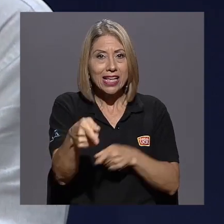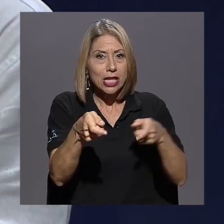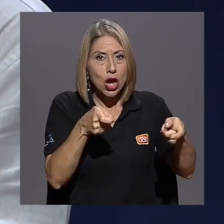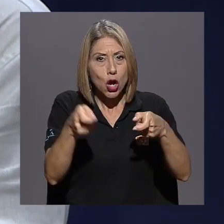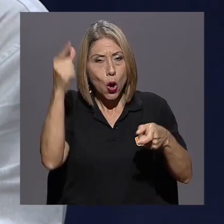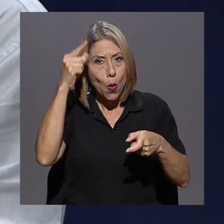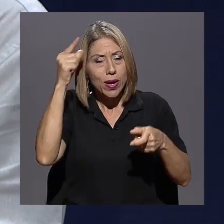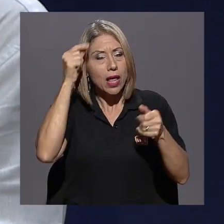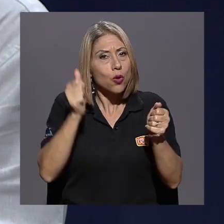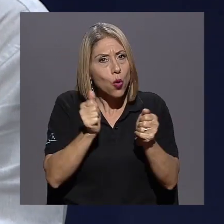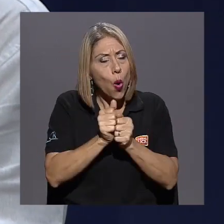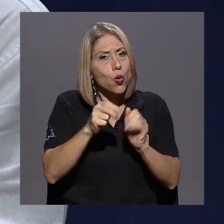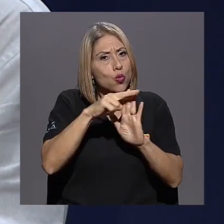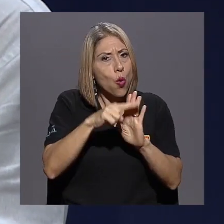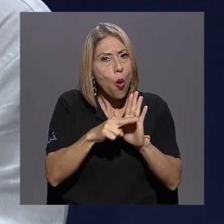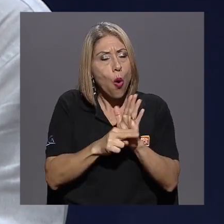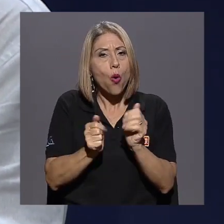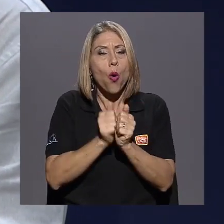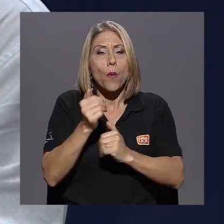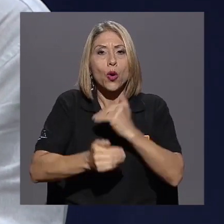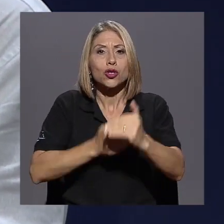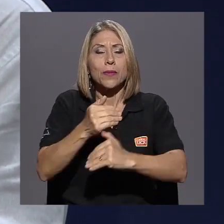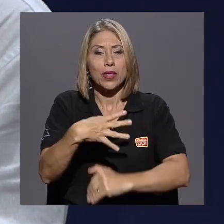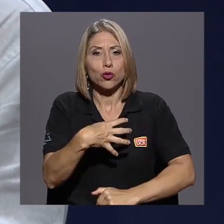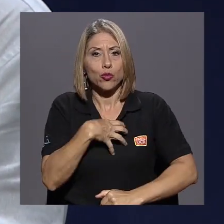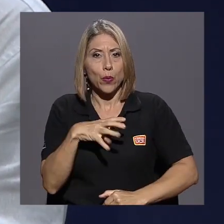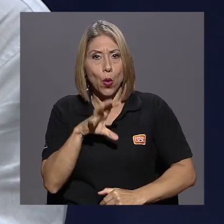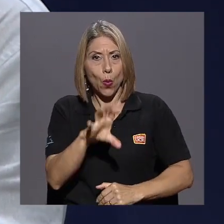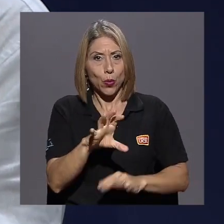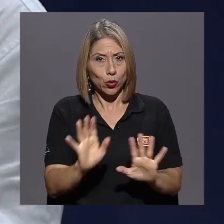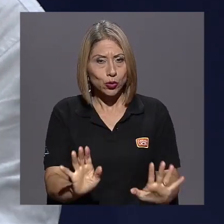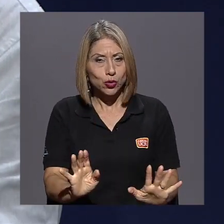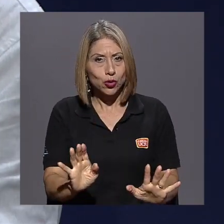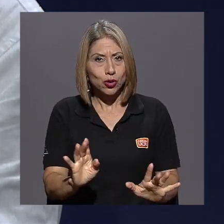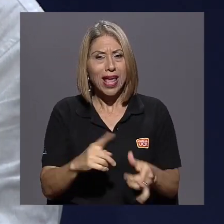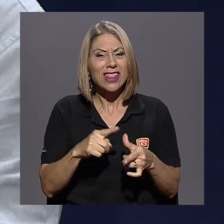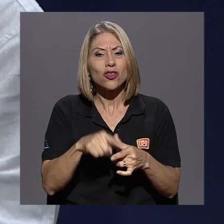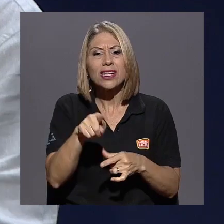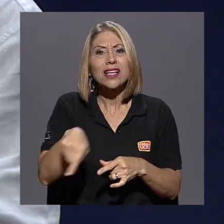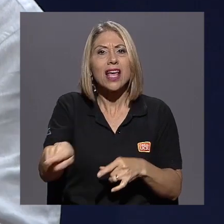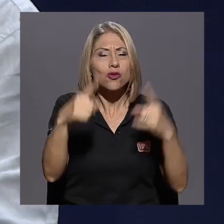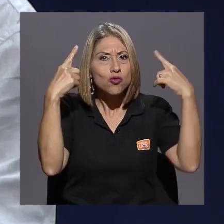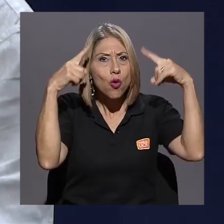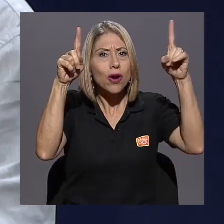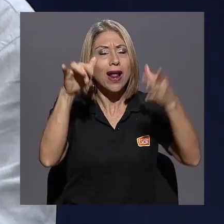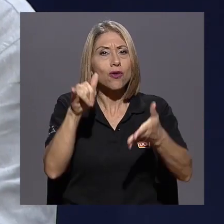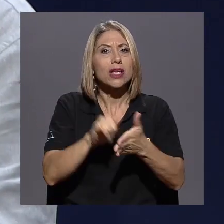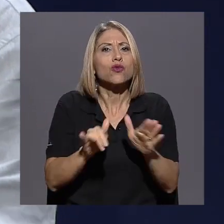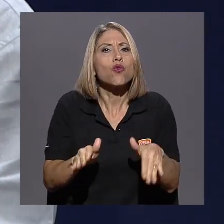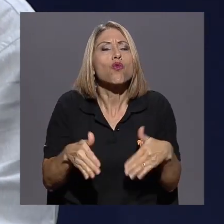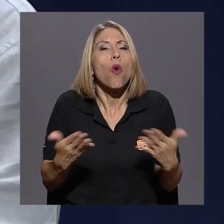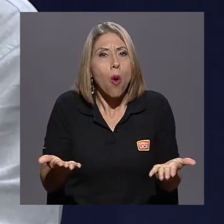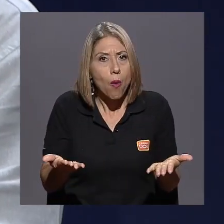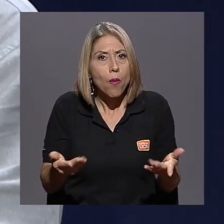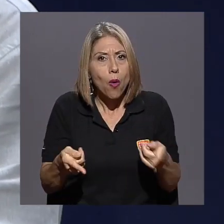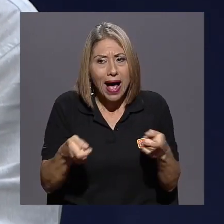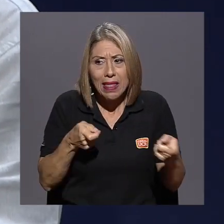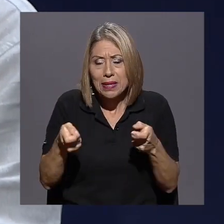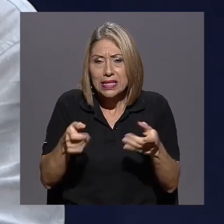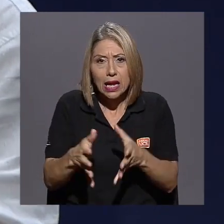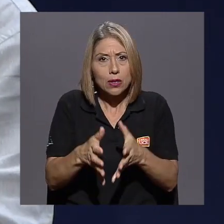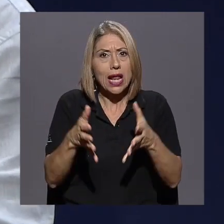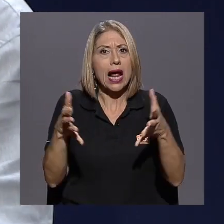normas y procedimientos propios entonces como llegaron a administrar un territorio tan grande